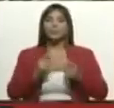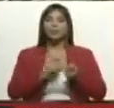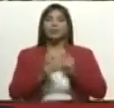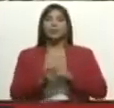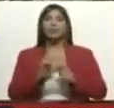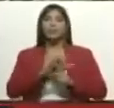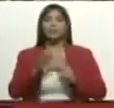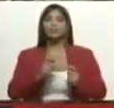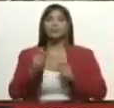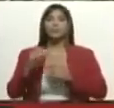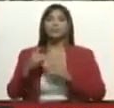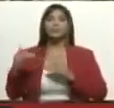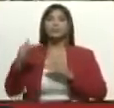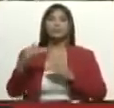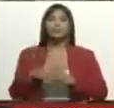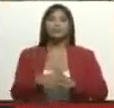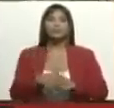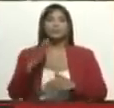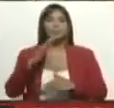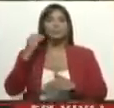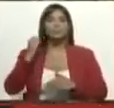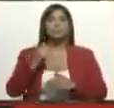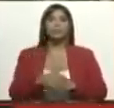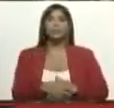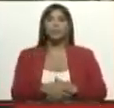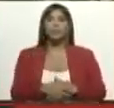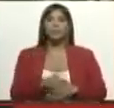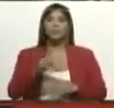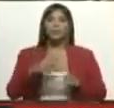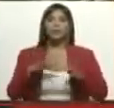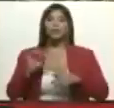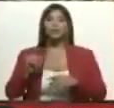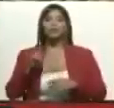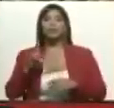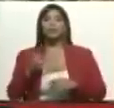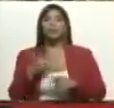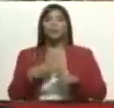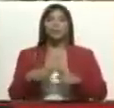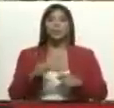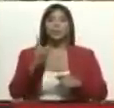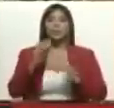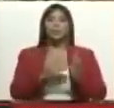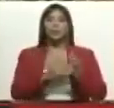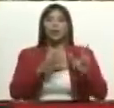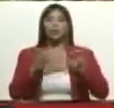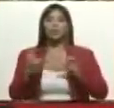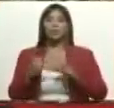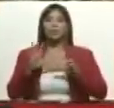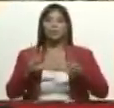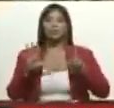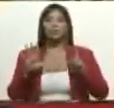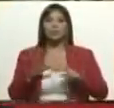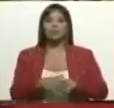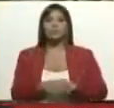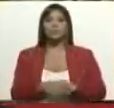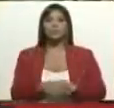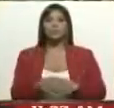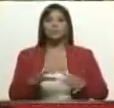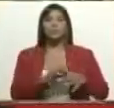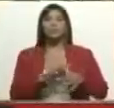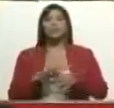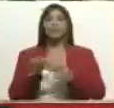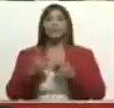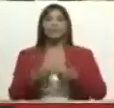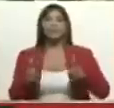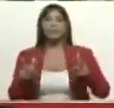de paisaje del generalísimo Sebastián Francisco de Miranda, un 14 de julio, pero de 1816. Únanse en la